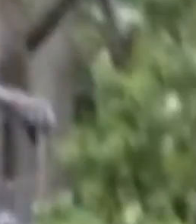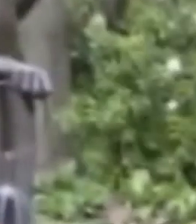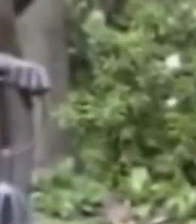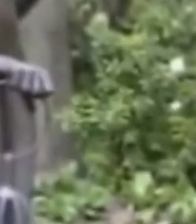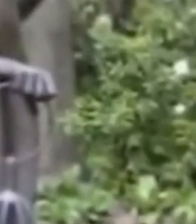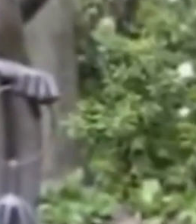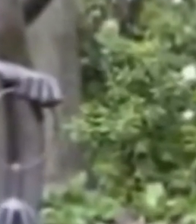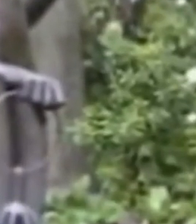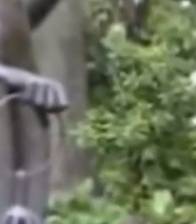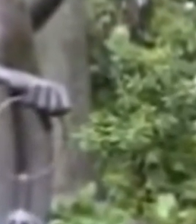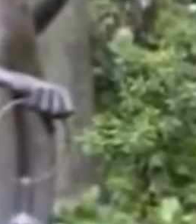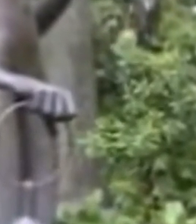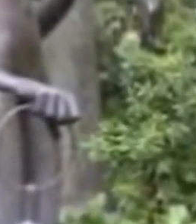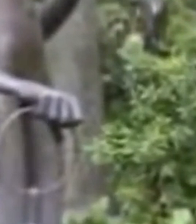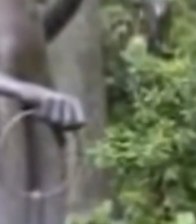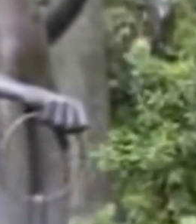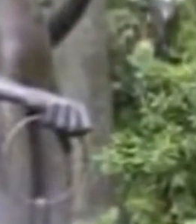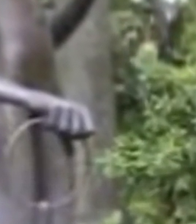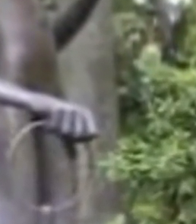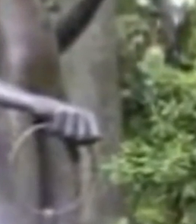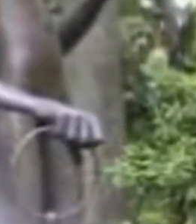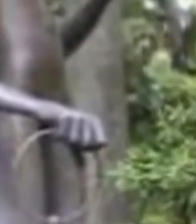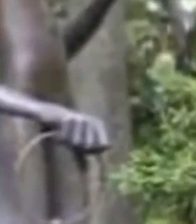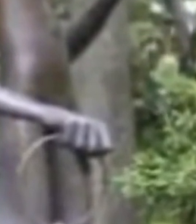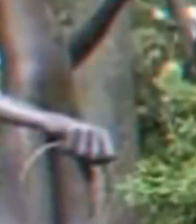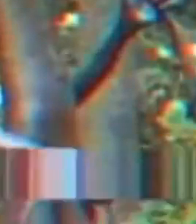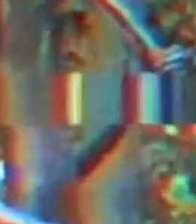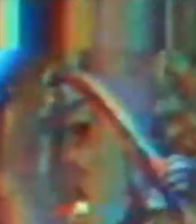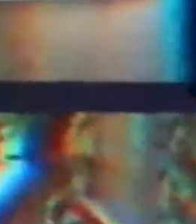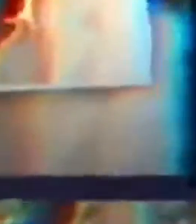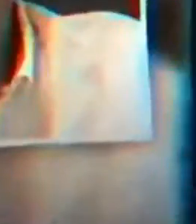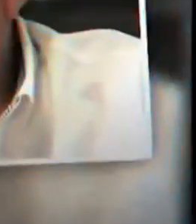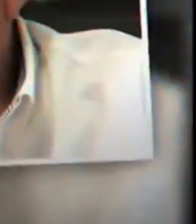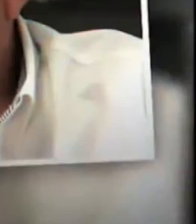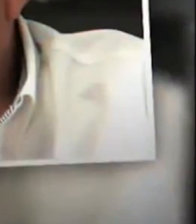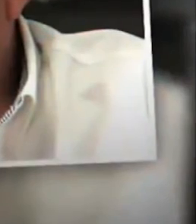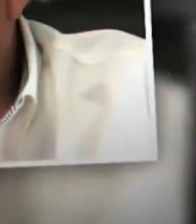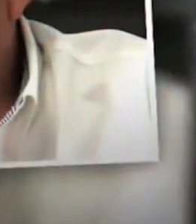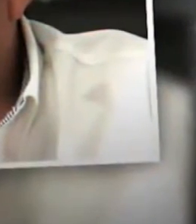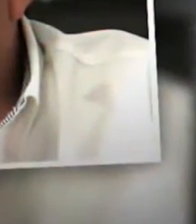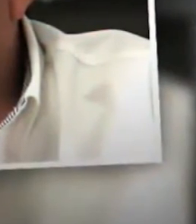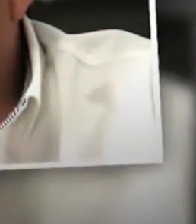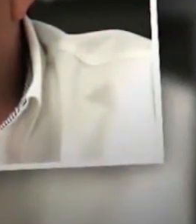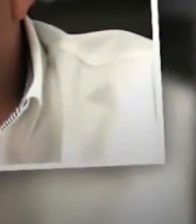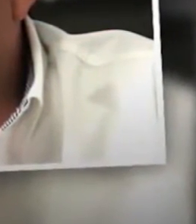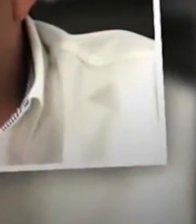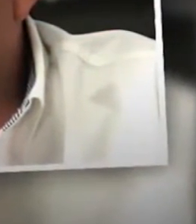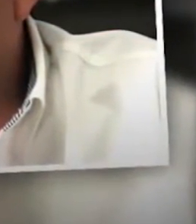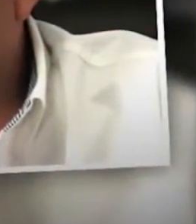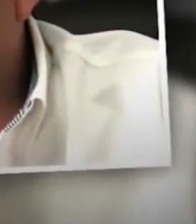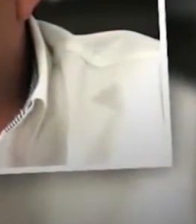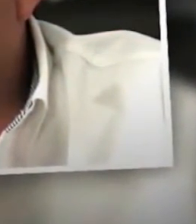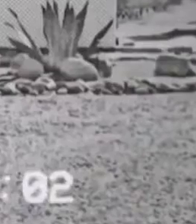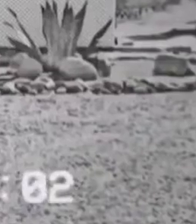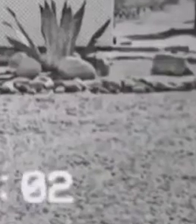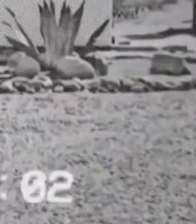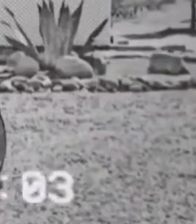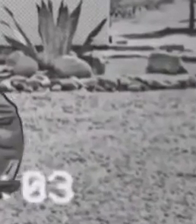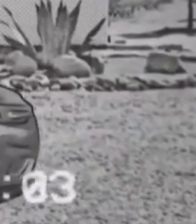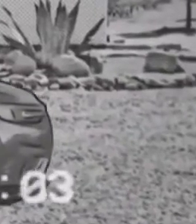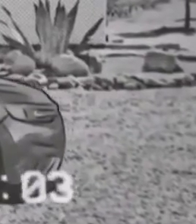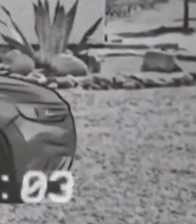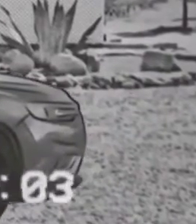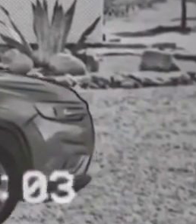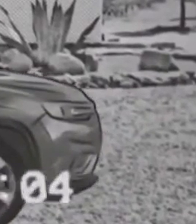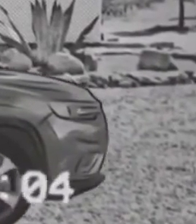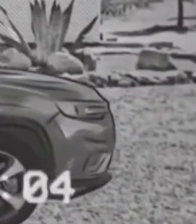a que estaba apoyando a los Beltrán Leiva y debían de apoyar al Chapo. Beitia describió que en una ocasión, en 2012, policías